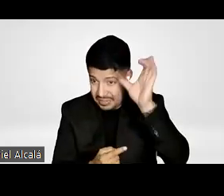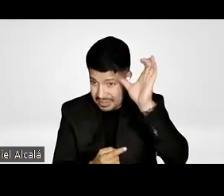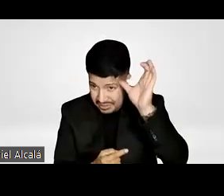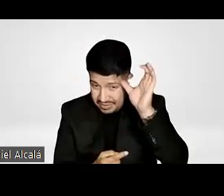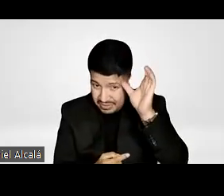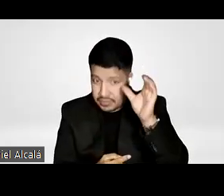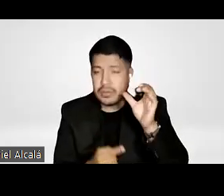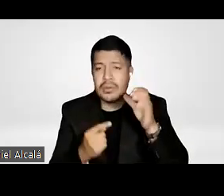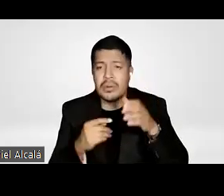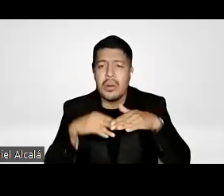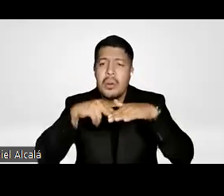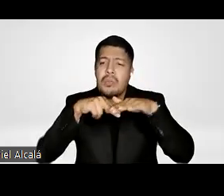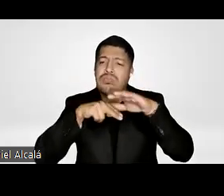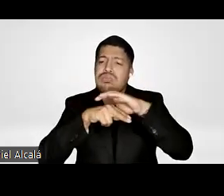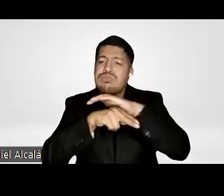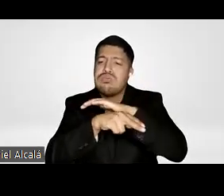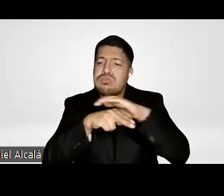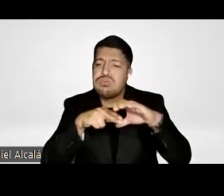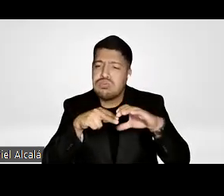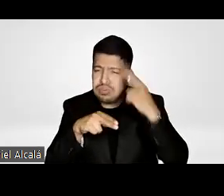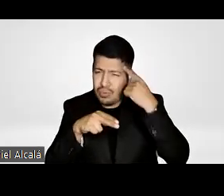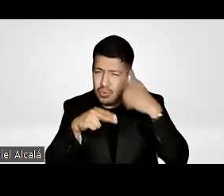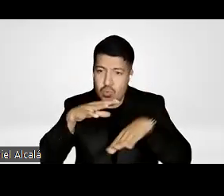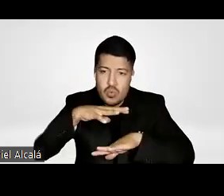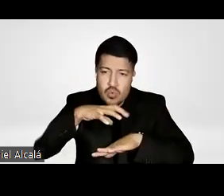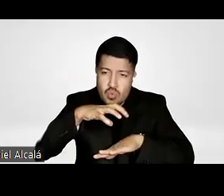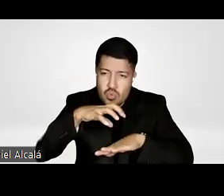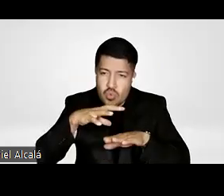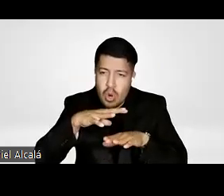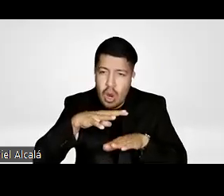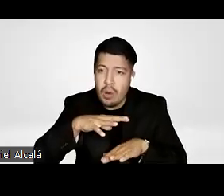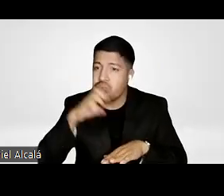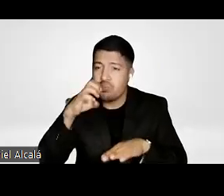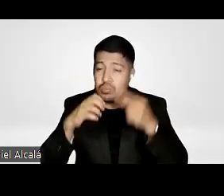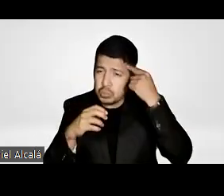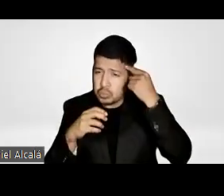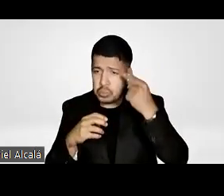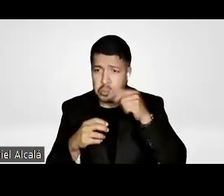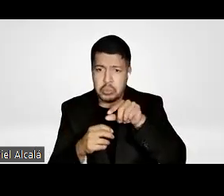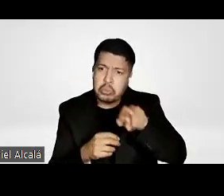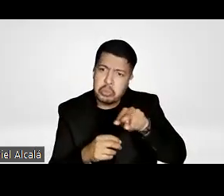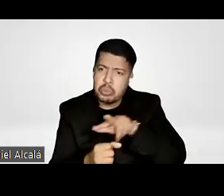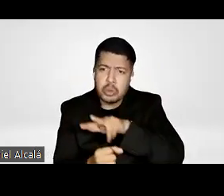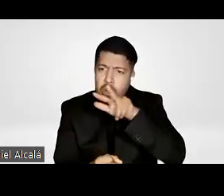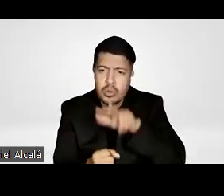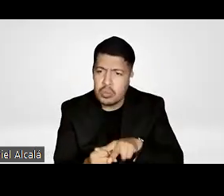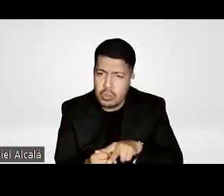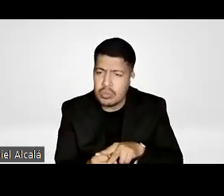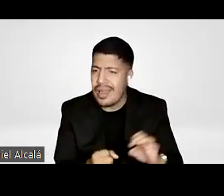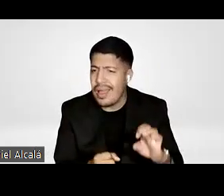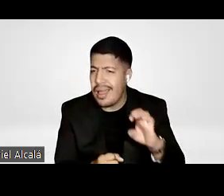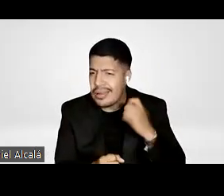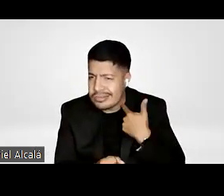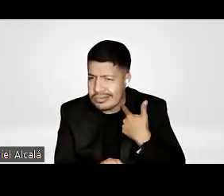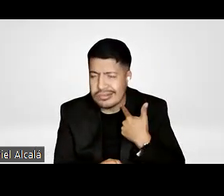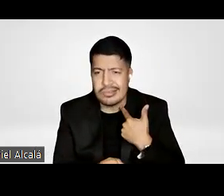normales. Entonces, un diagnóstico de imagen normal en un niño que estuvo en una terapia intensiva o que tiene otros antecedentes de riesgo, o